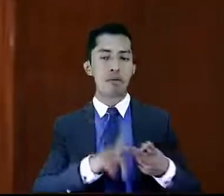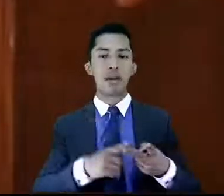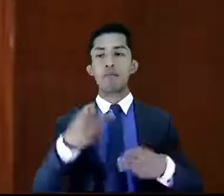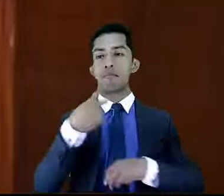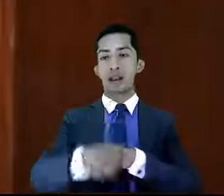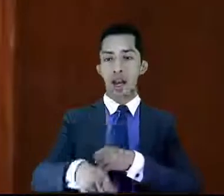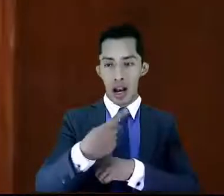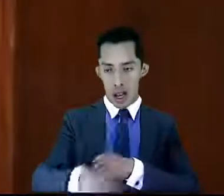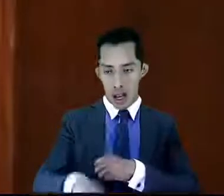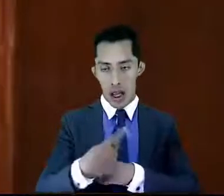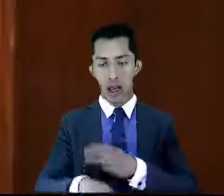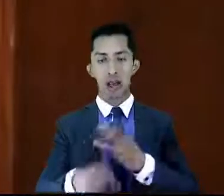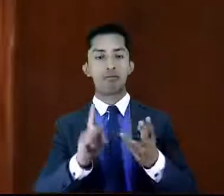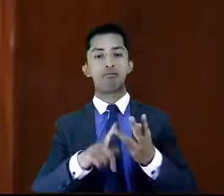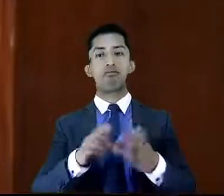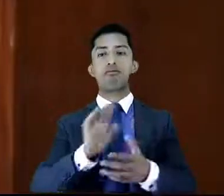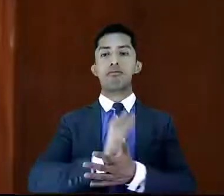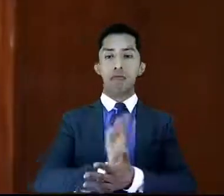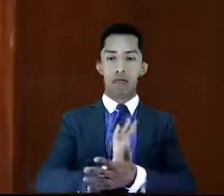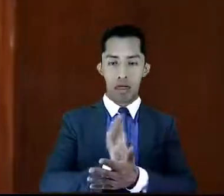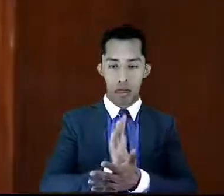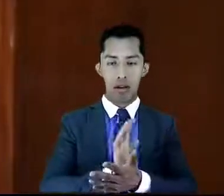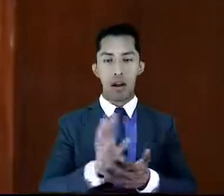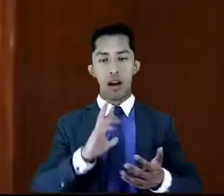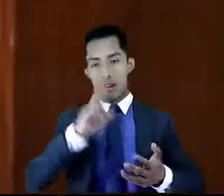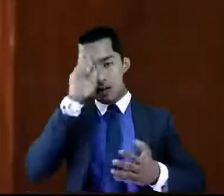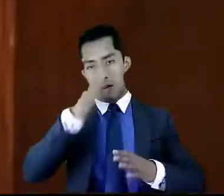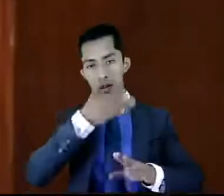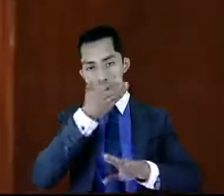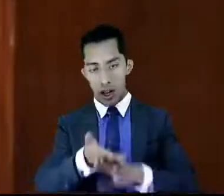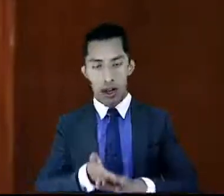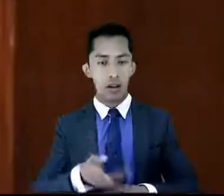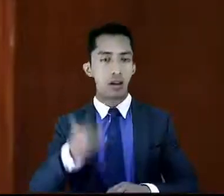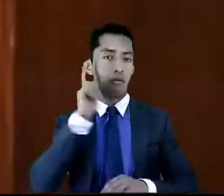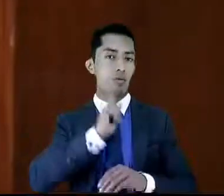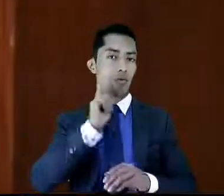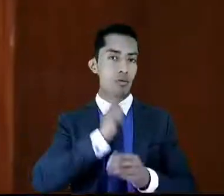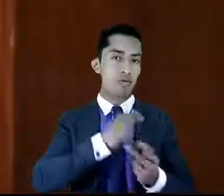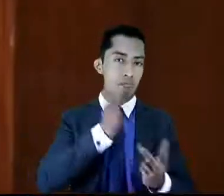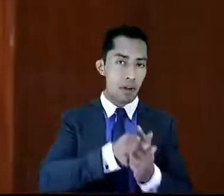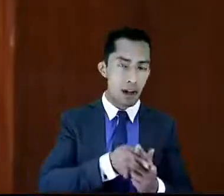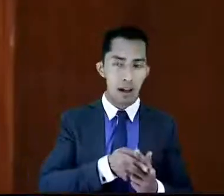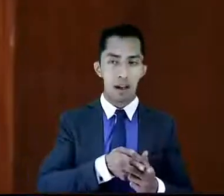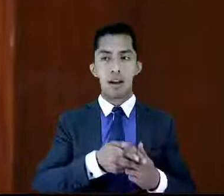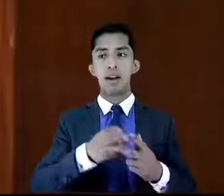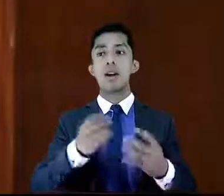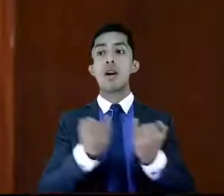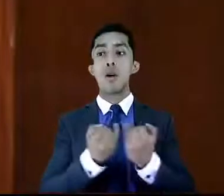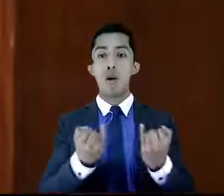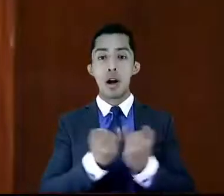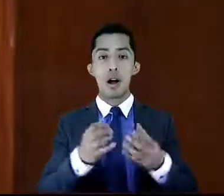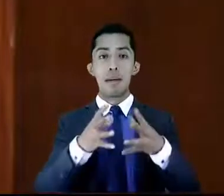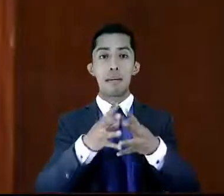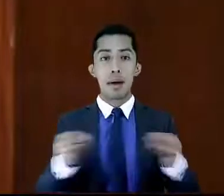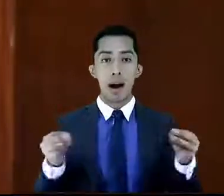discriminación, violencia, feminicidios y las desapariciones van en